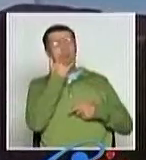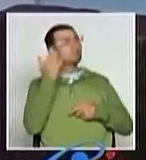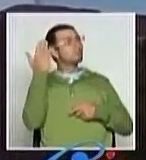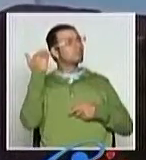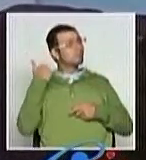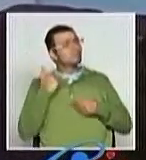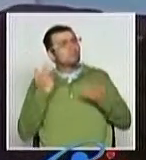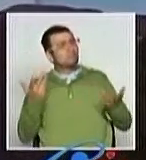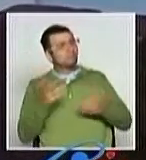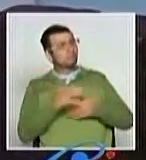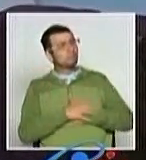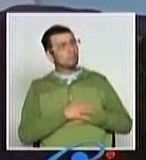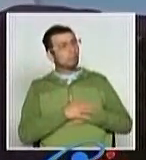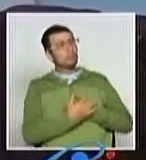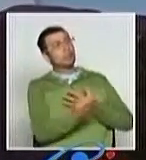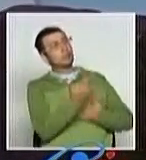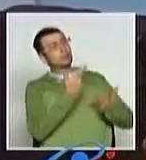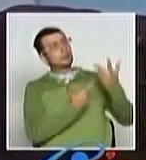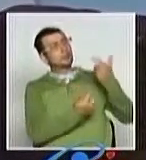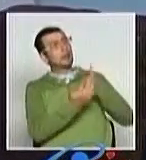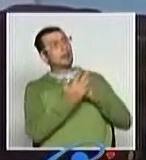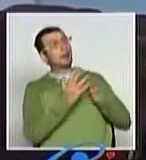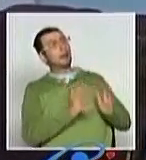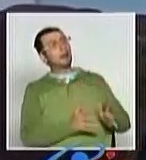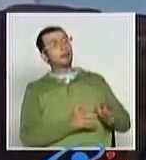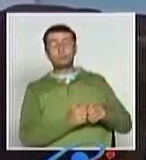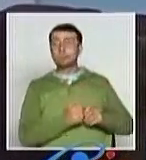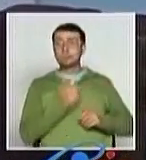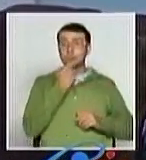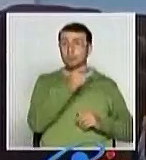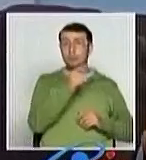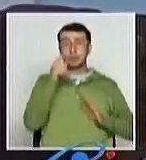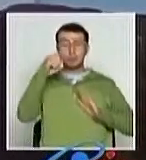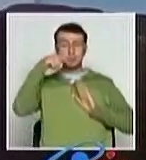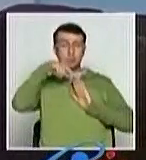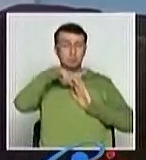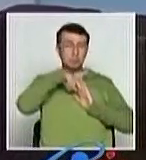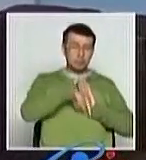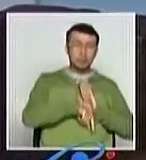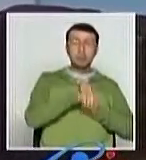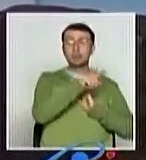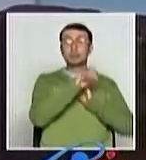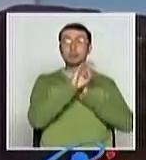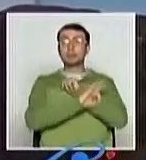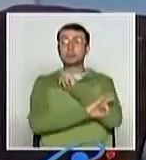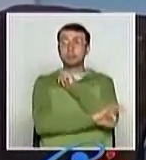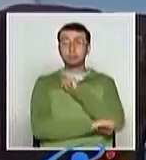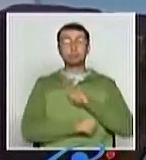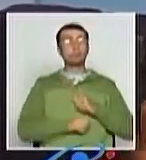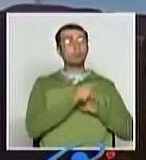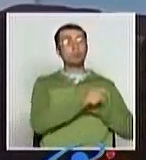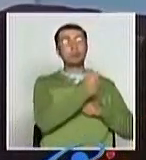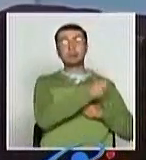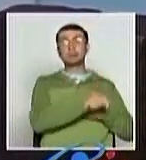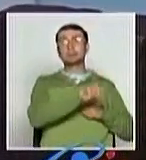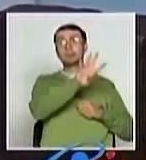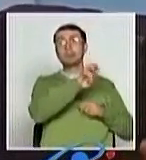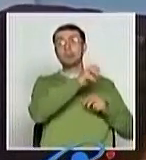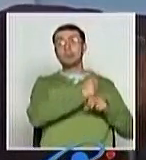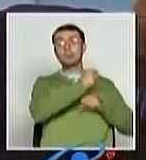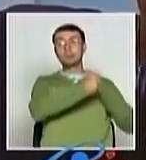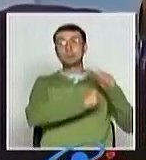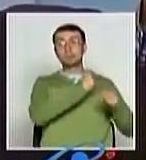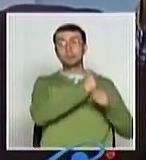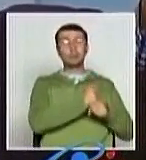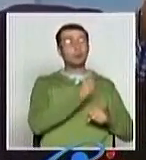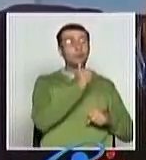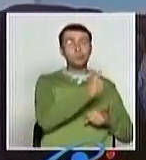encontramos señores televidentes descubrimos en lo más profundo de su mundo psíquico que ella que cuando tenía 19 años